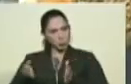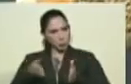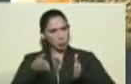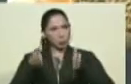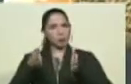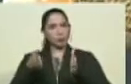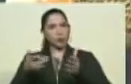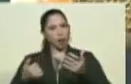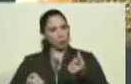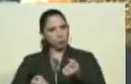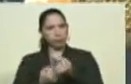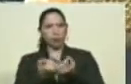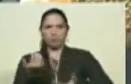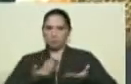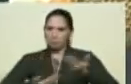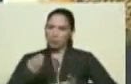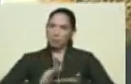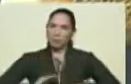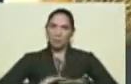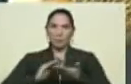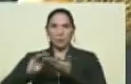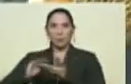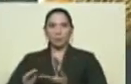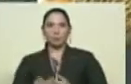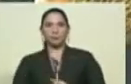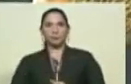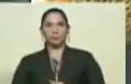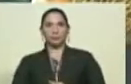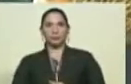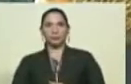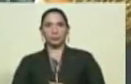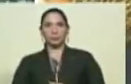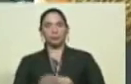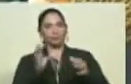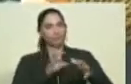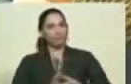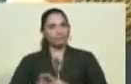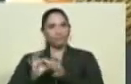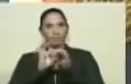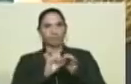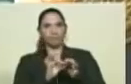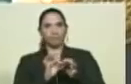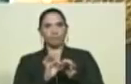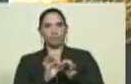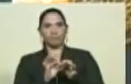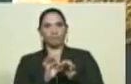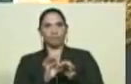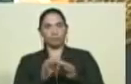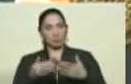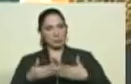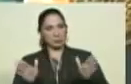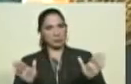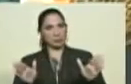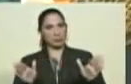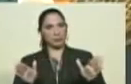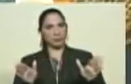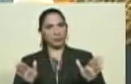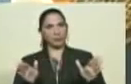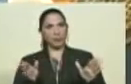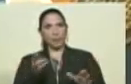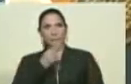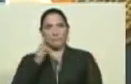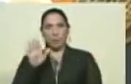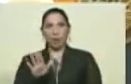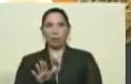lo ayudamos, lo corregimos, le ayudamos a hacer el proyecto y luego pues en alianza, como estamos con la banca pública y privada, porque además hay